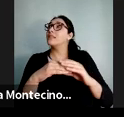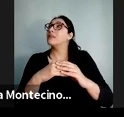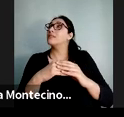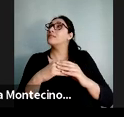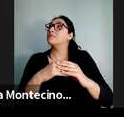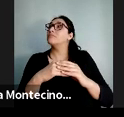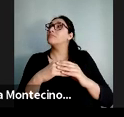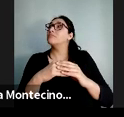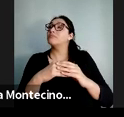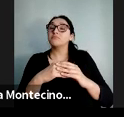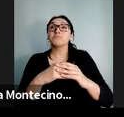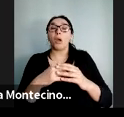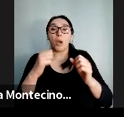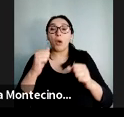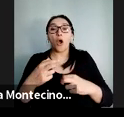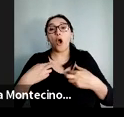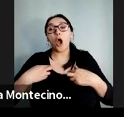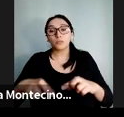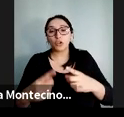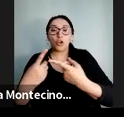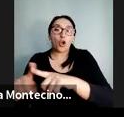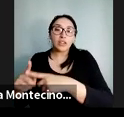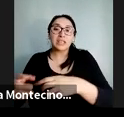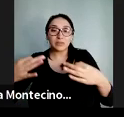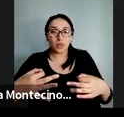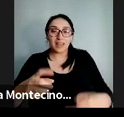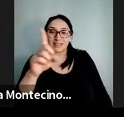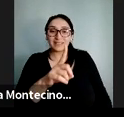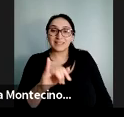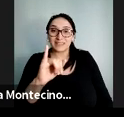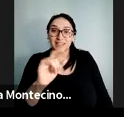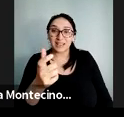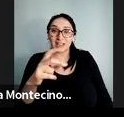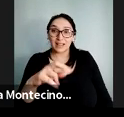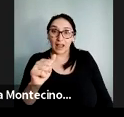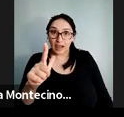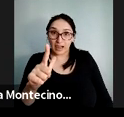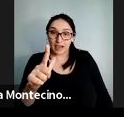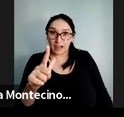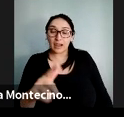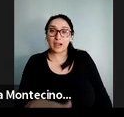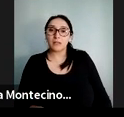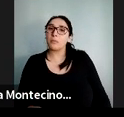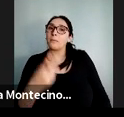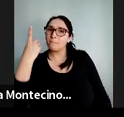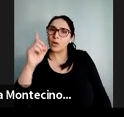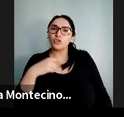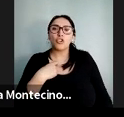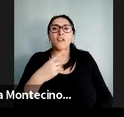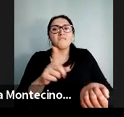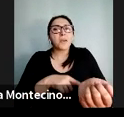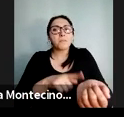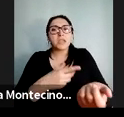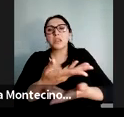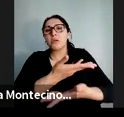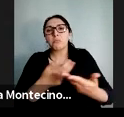con bastantes opciones de seguridad. Ahí la puse en el chat igual por si la quieren buscar. Pero, por ejemplo, si voy a hablar con mi familia, con mi